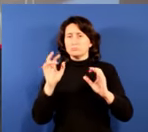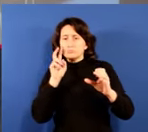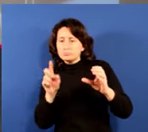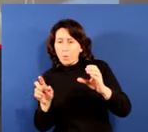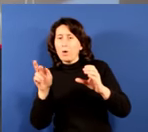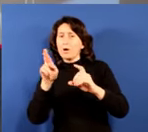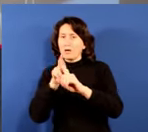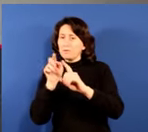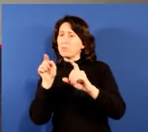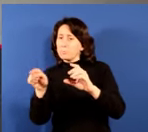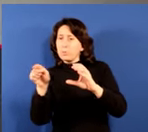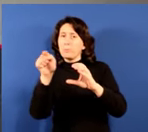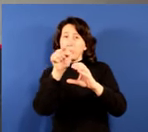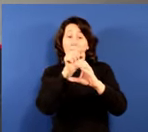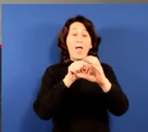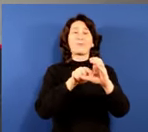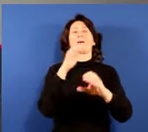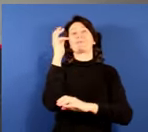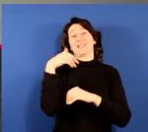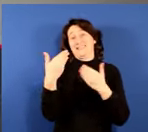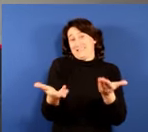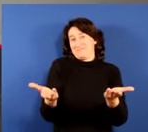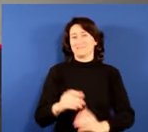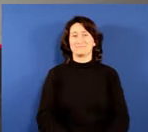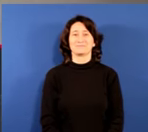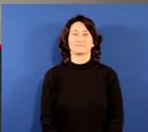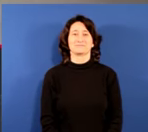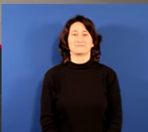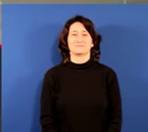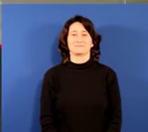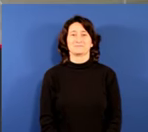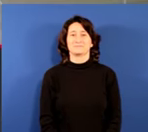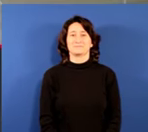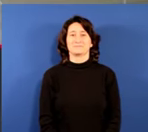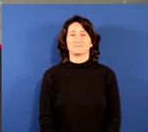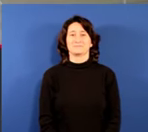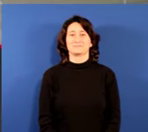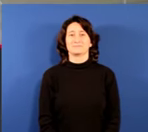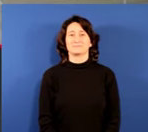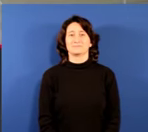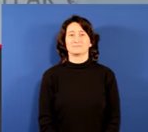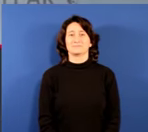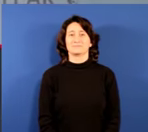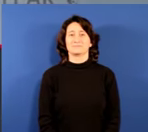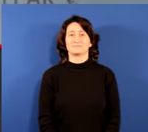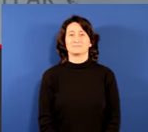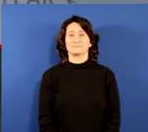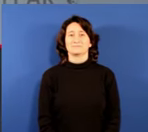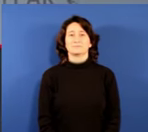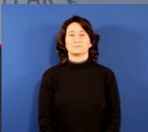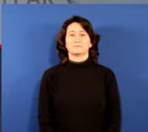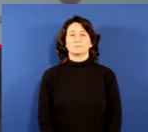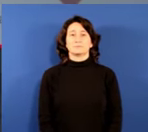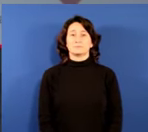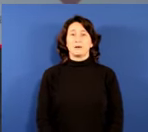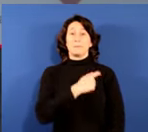reconocimiento internacional. Así lo han puesto de manifiesto el diputado general de Vizcaya, José Luis Bilbao, el alcalde de Bilbao, Iñaki Azcuna, y el presidente de